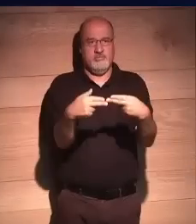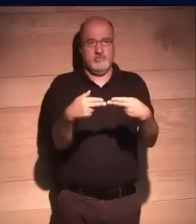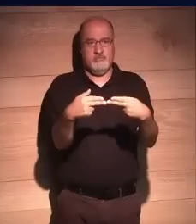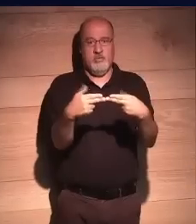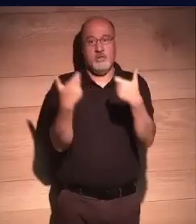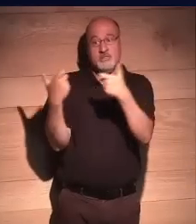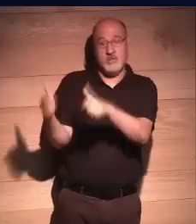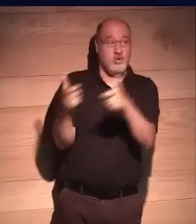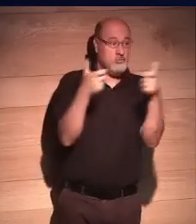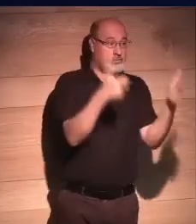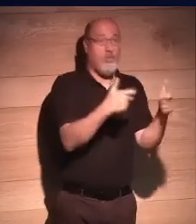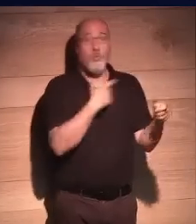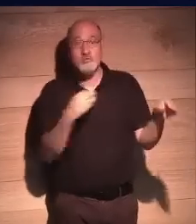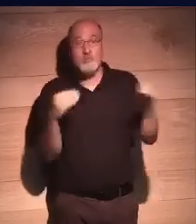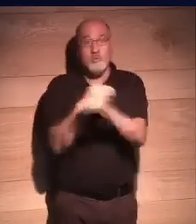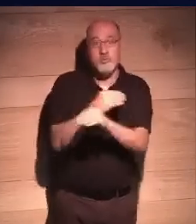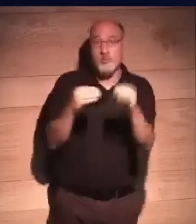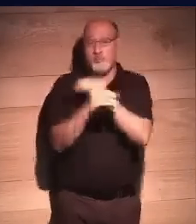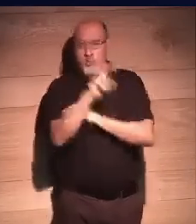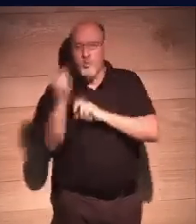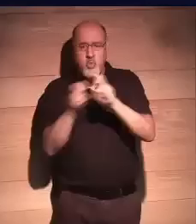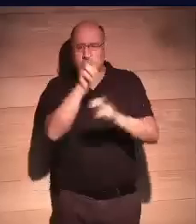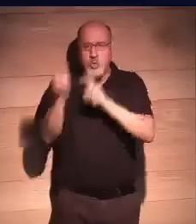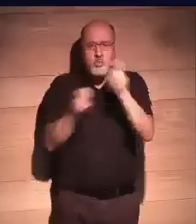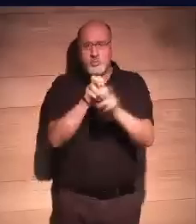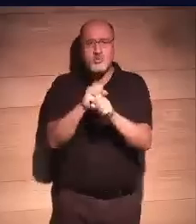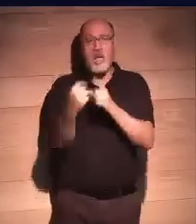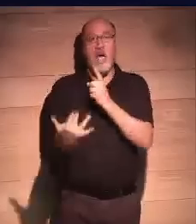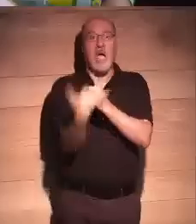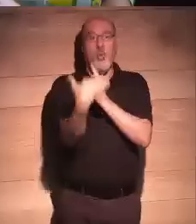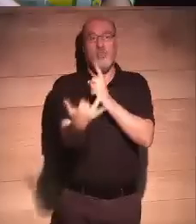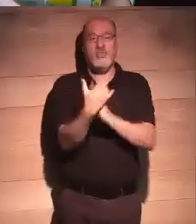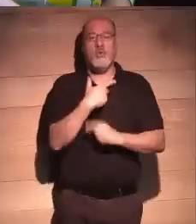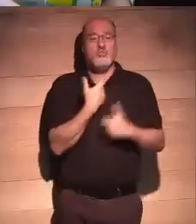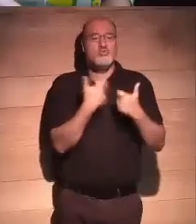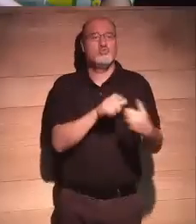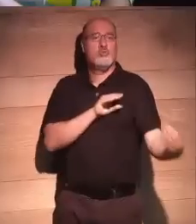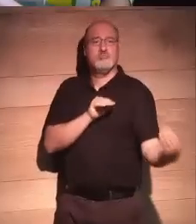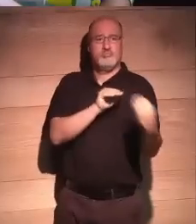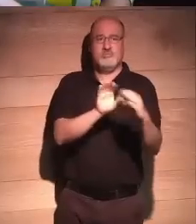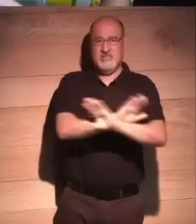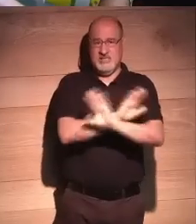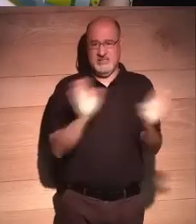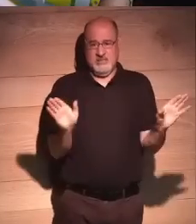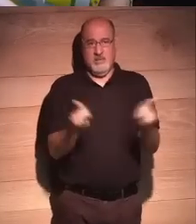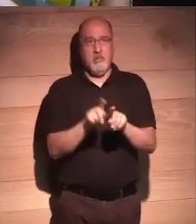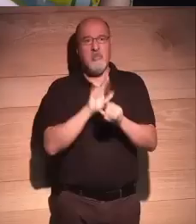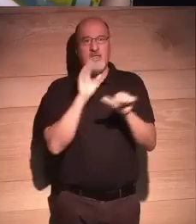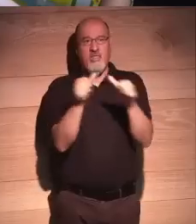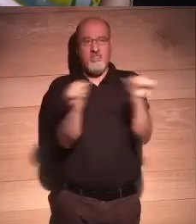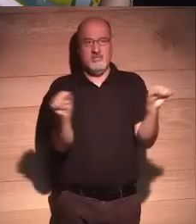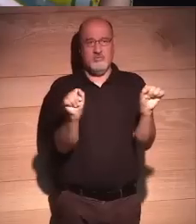yo creo que tanto a nivel periodístico como a nivel creativo de los autores,